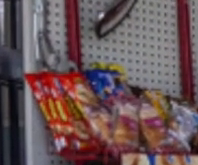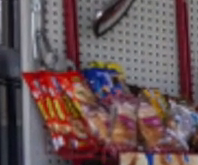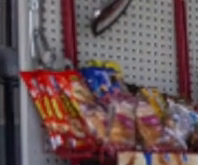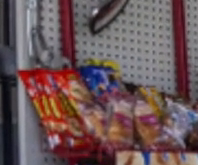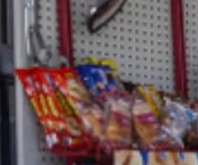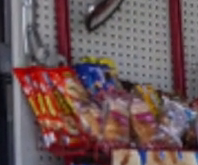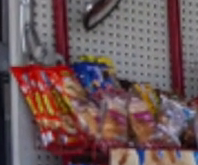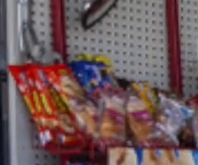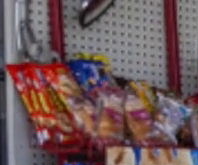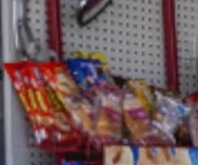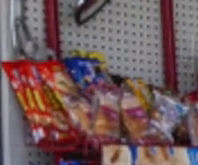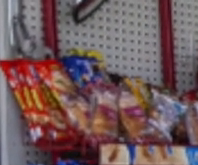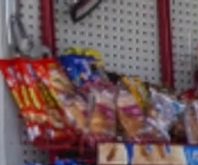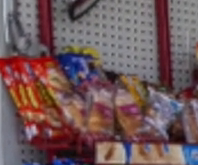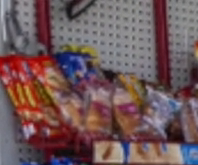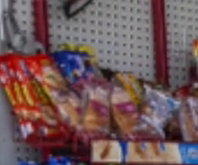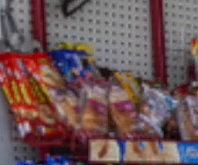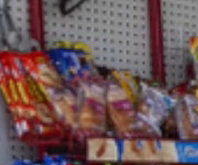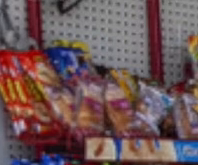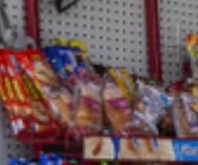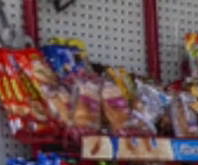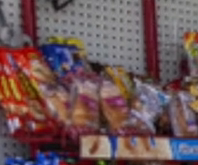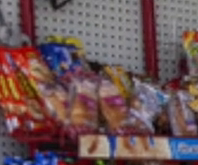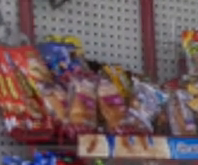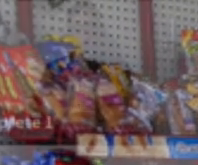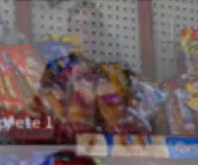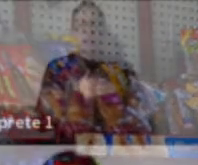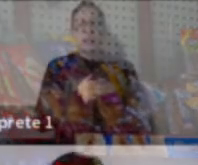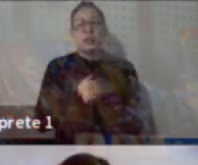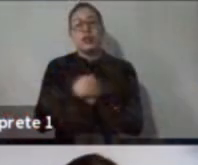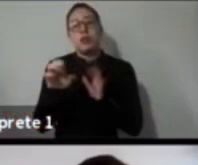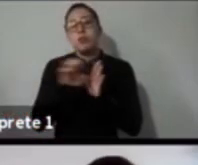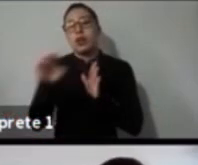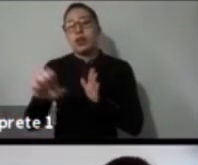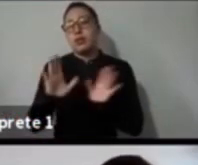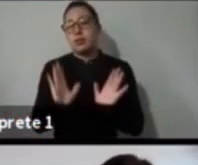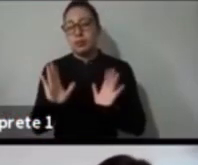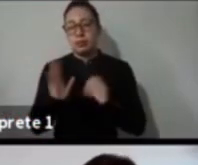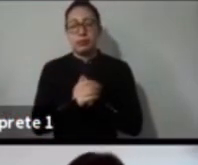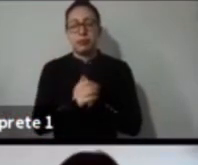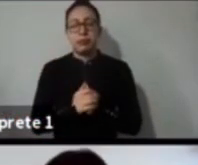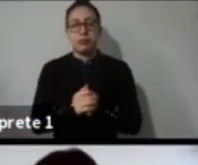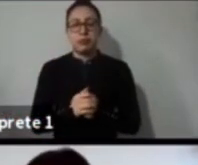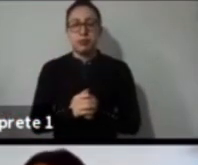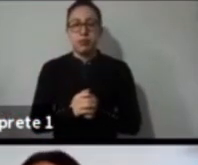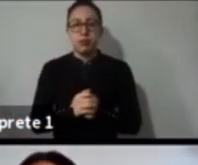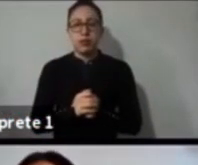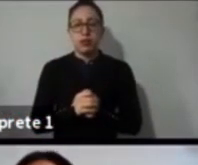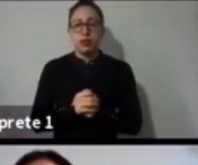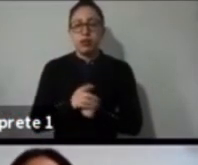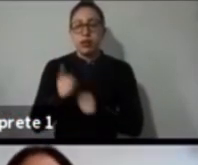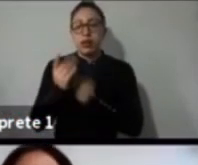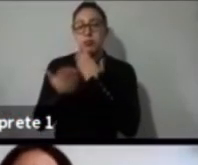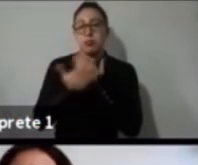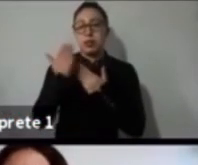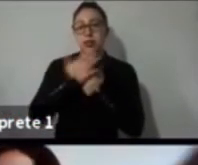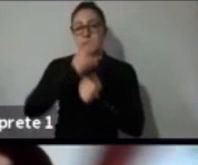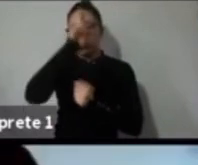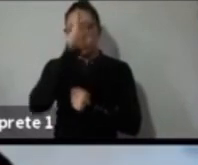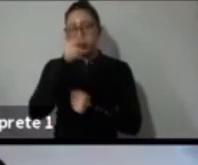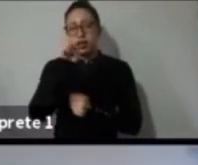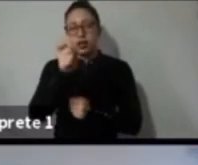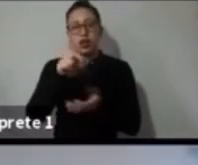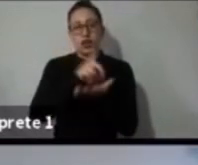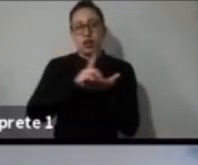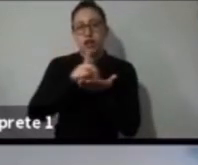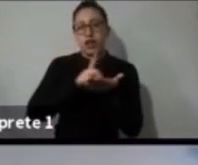controlar. El ejemplo más palpable que tenemos es pues la prohibición de las drogas. La